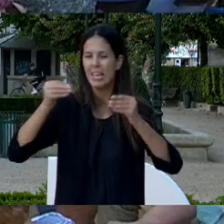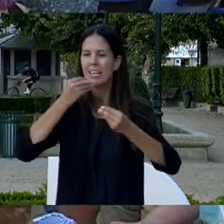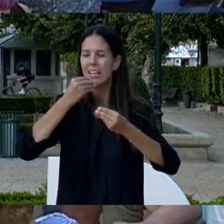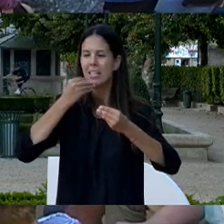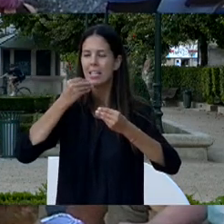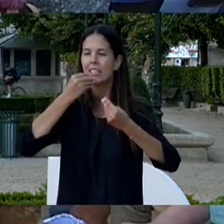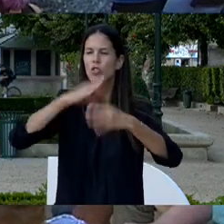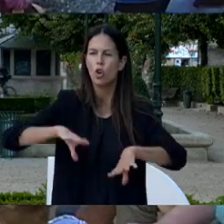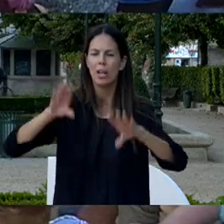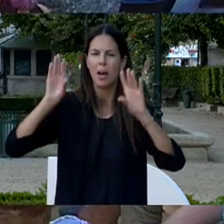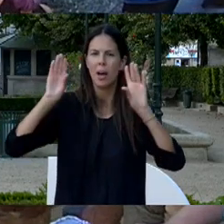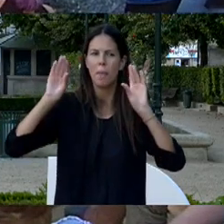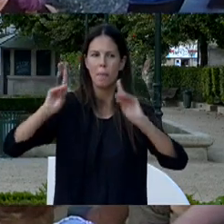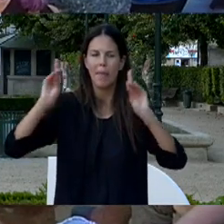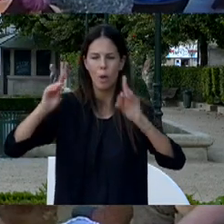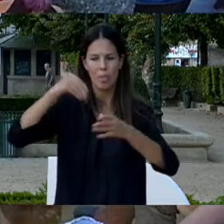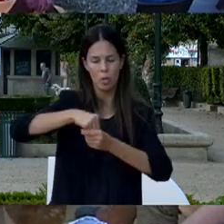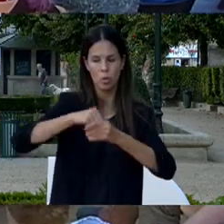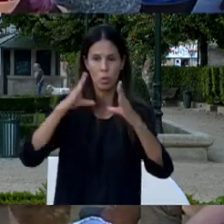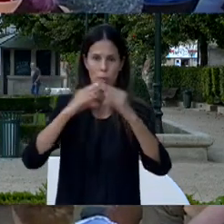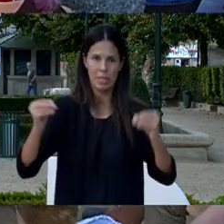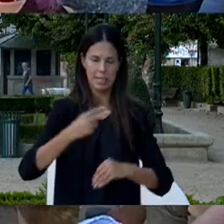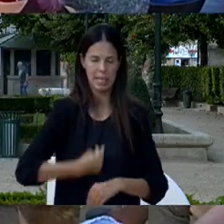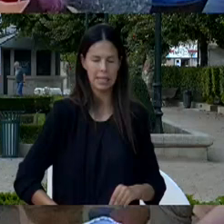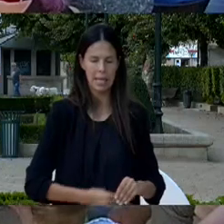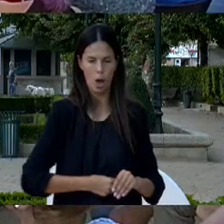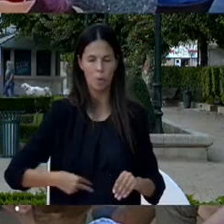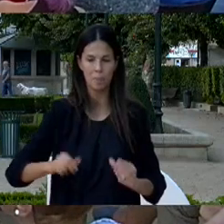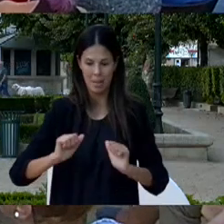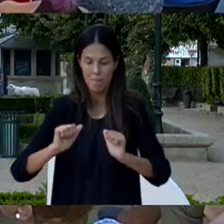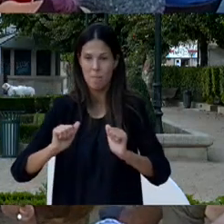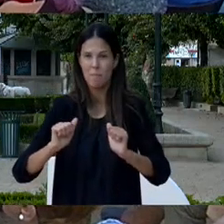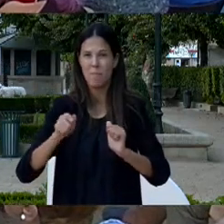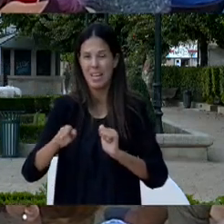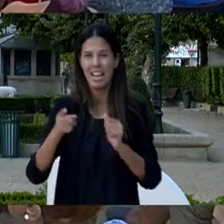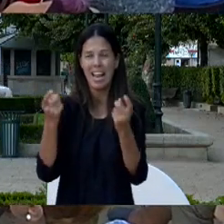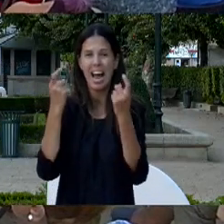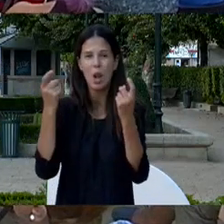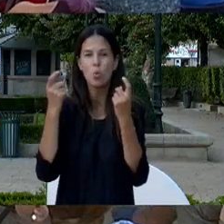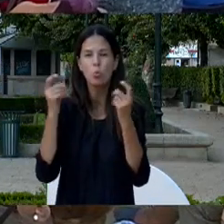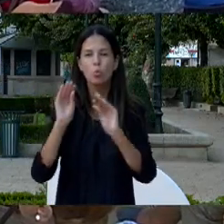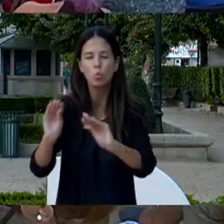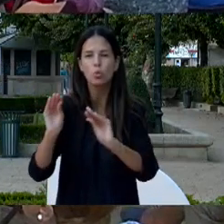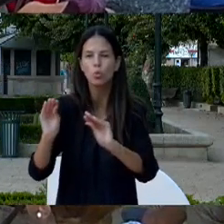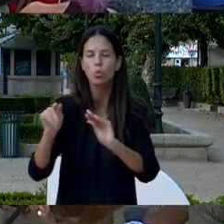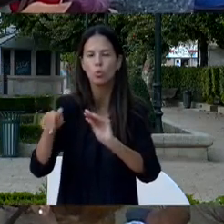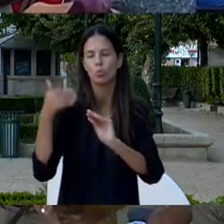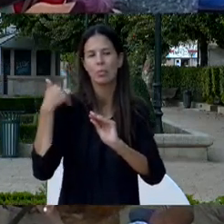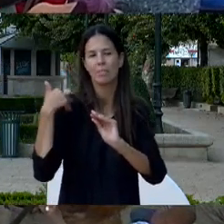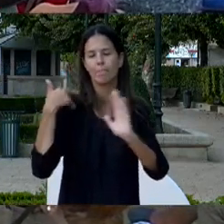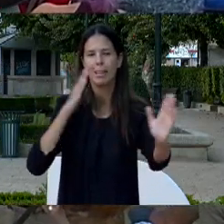historia de pedagoxía na Universidade de Santiago, que foi alumno dela nesa